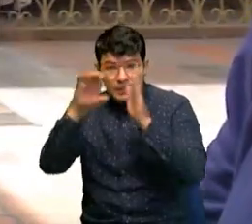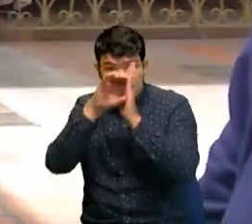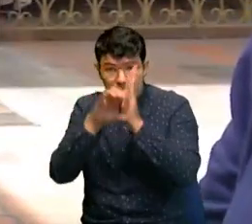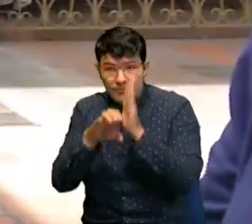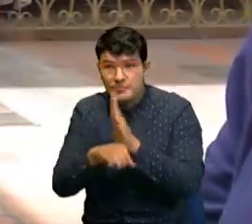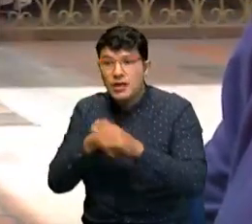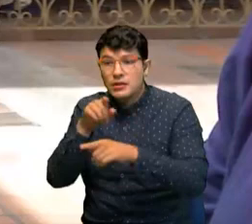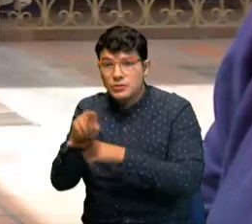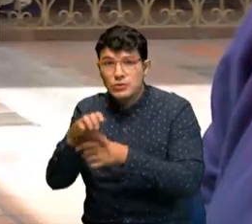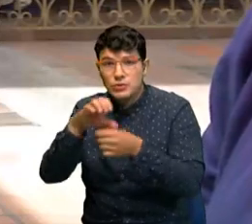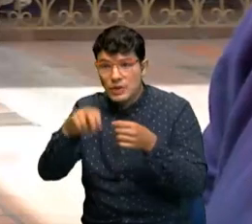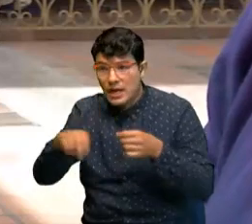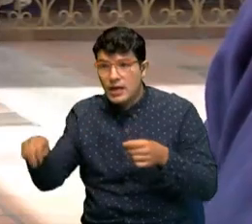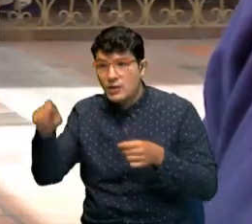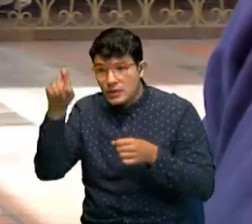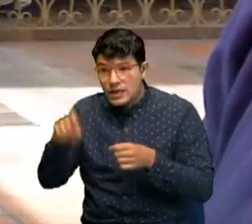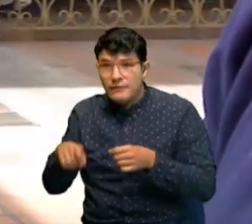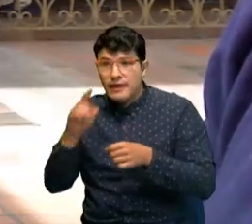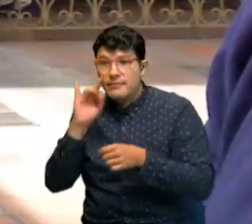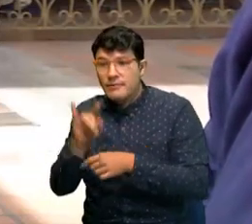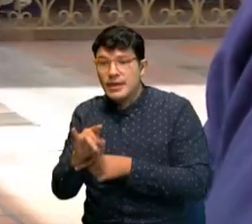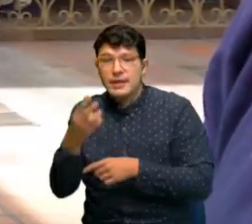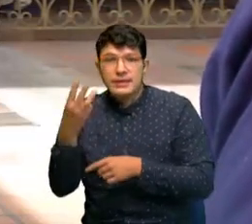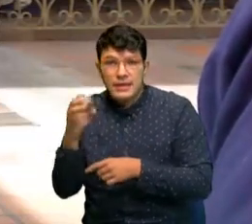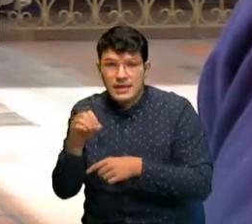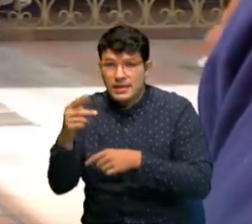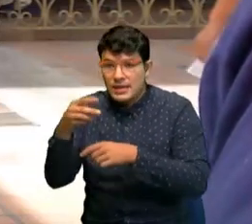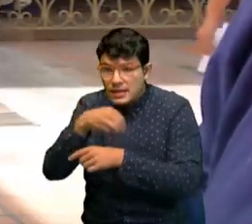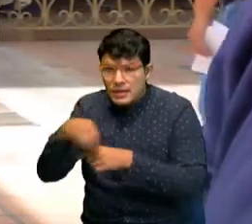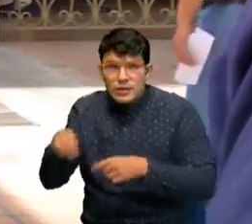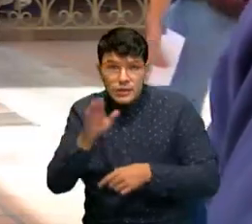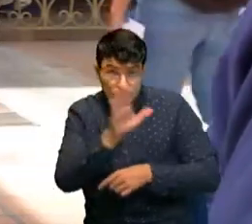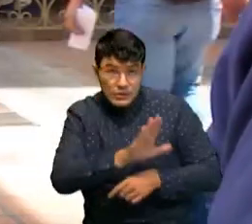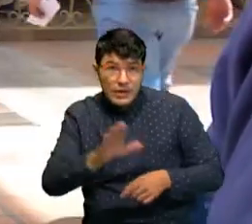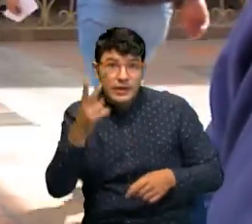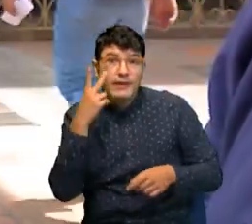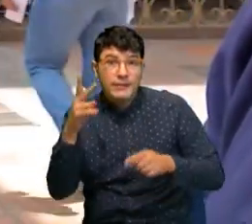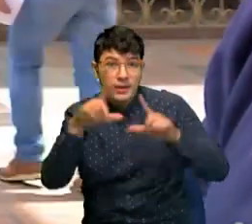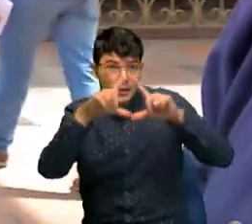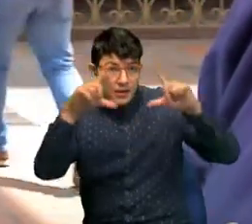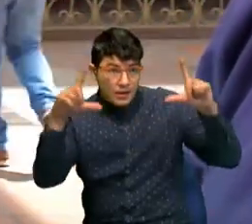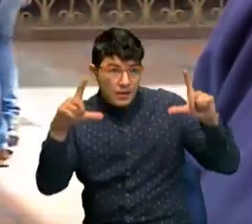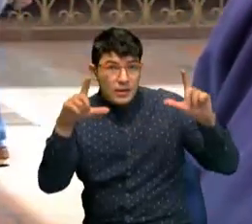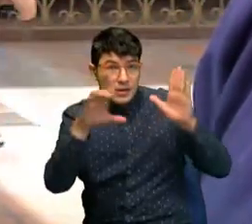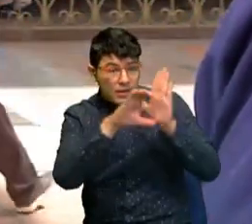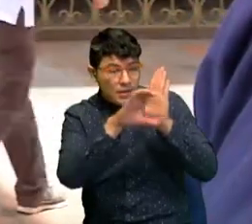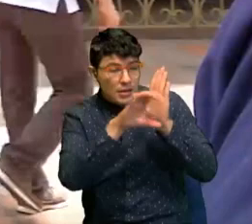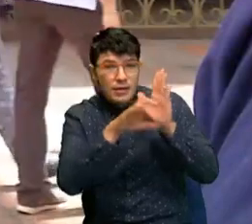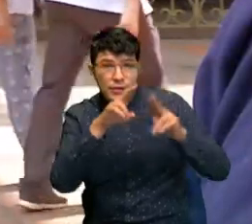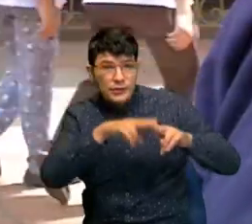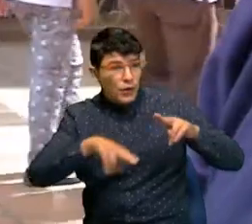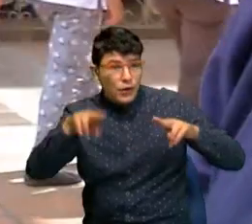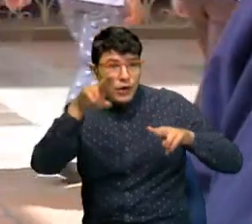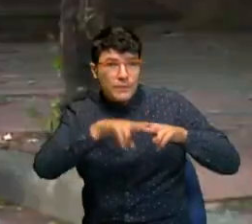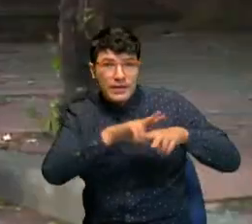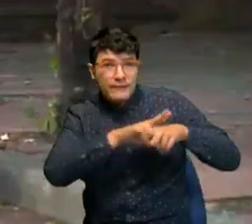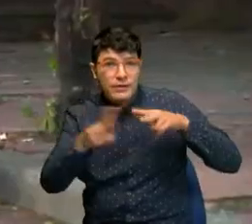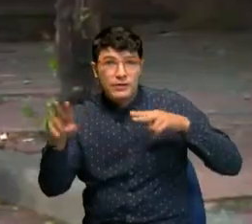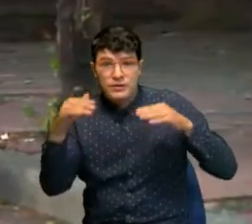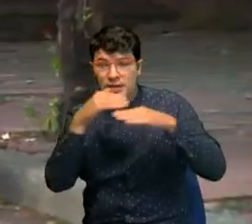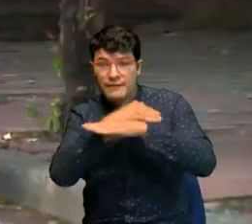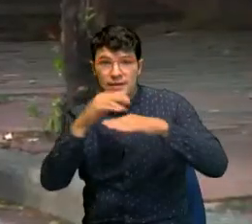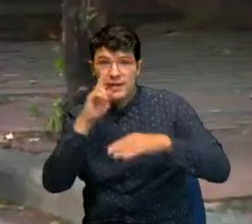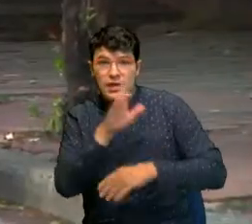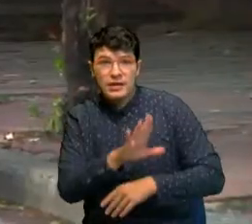ser a esta tipo de velocidad, que son 30 kilómetros. Y si ustedes ven la señal, no es una señal normal de velocidad como existe en las vías nacionales.